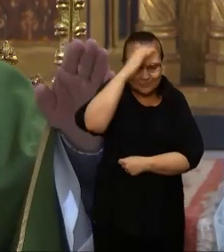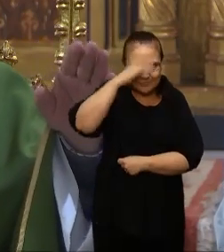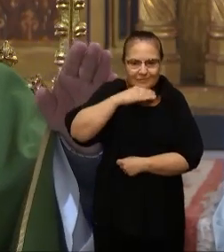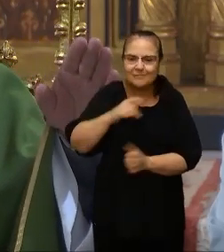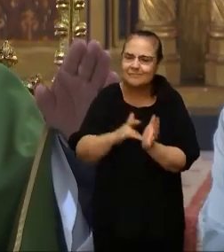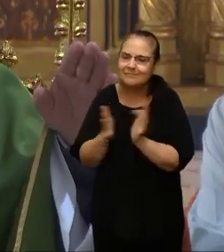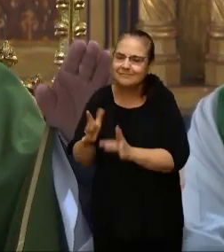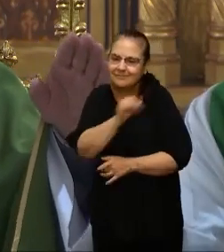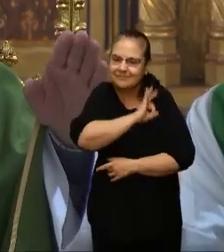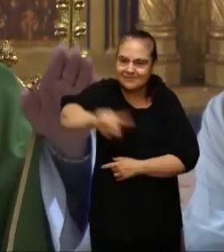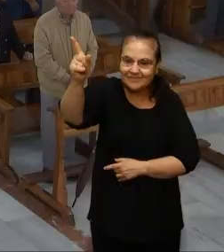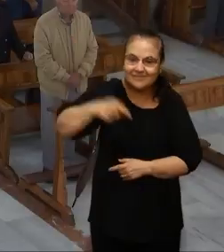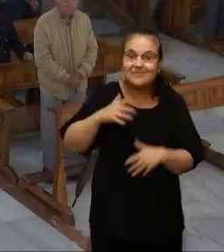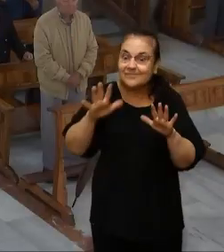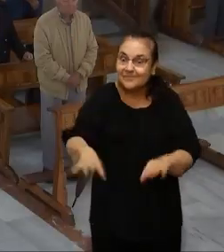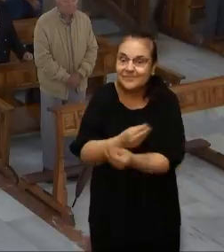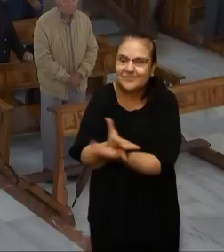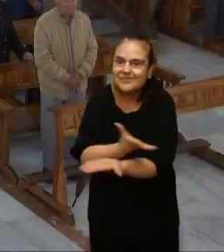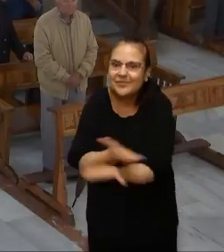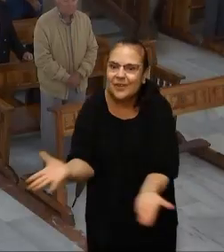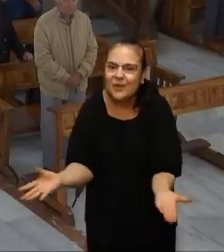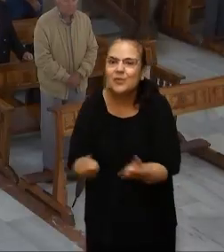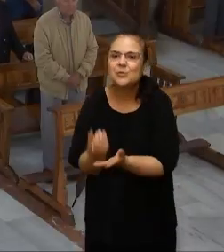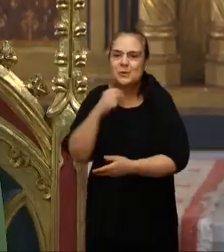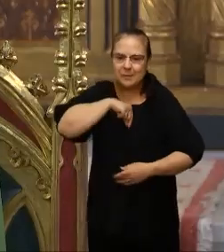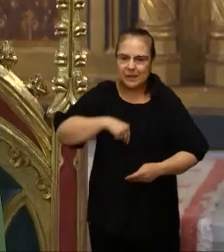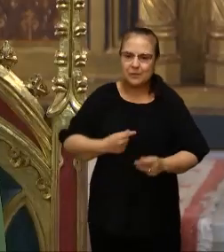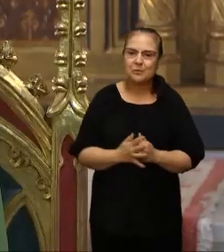Jesucristo el Señor estén con todos vosotros.